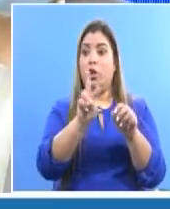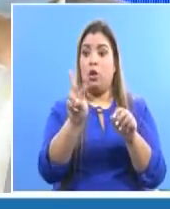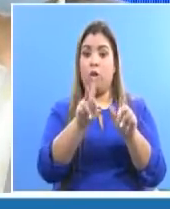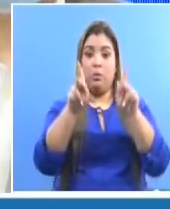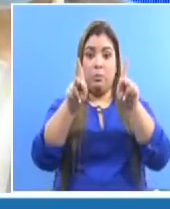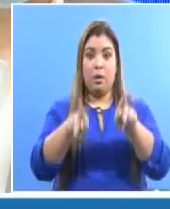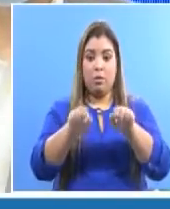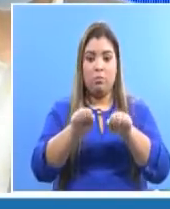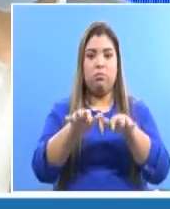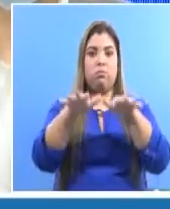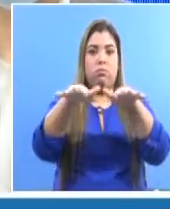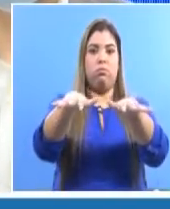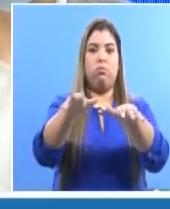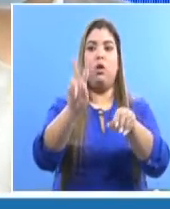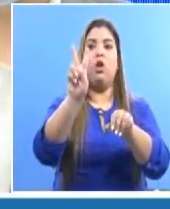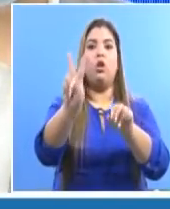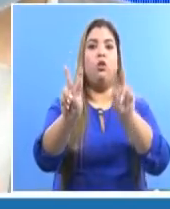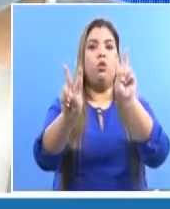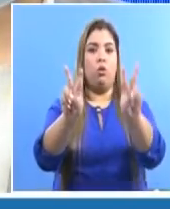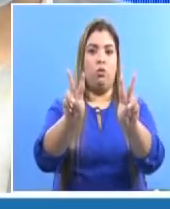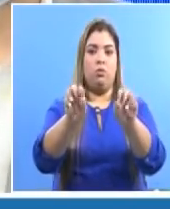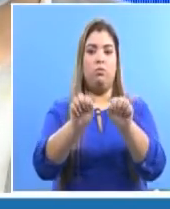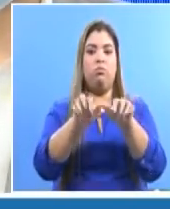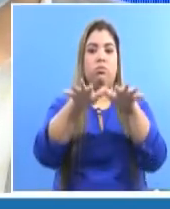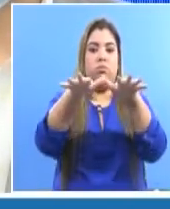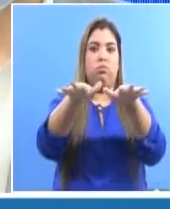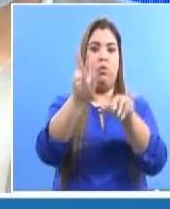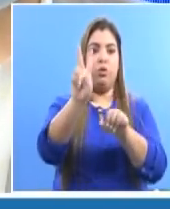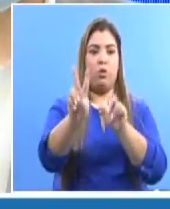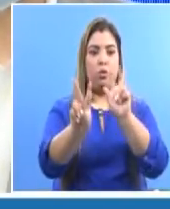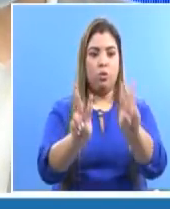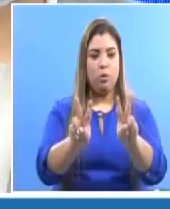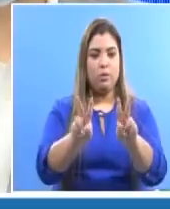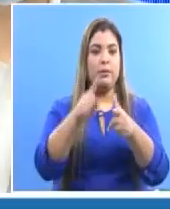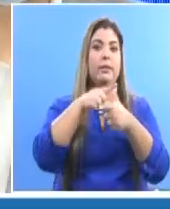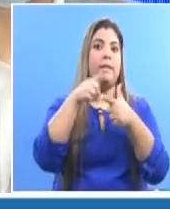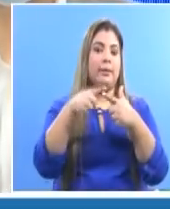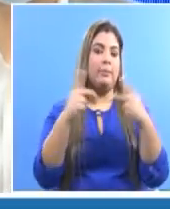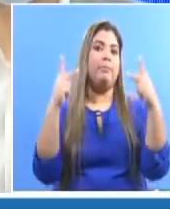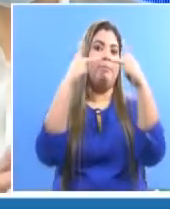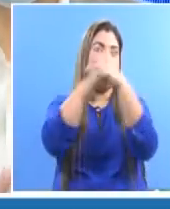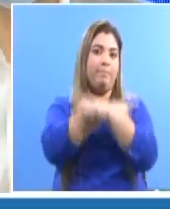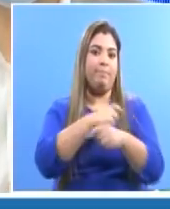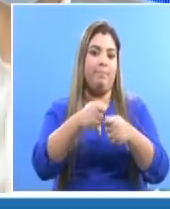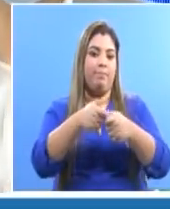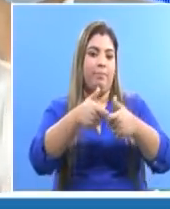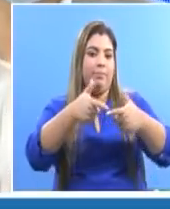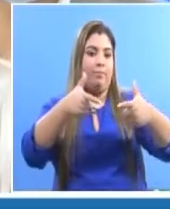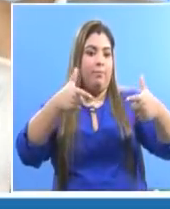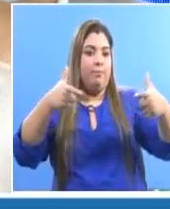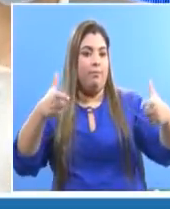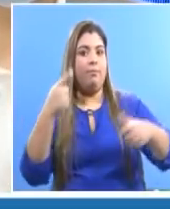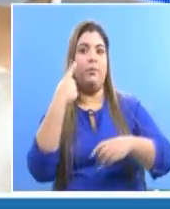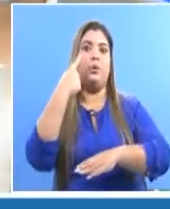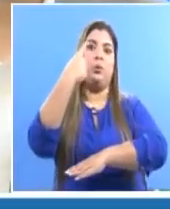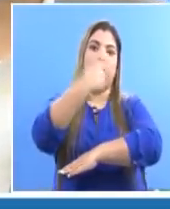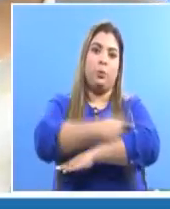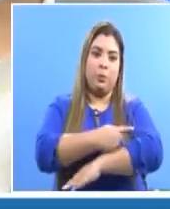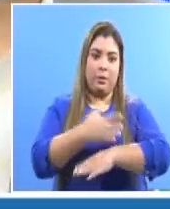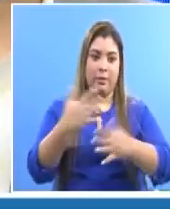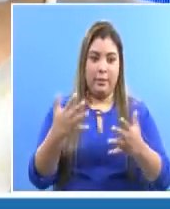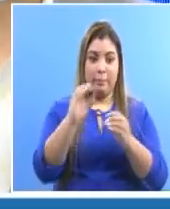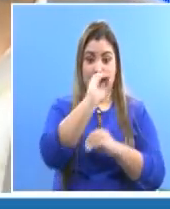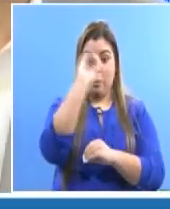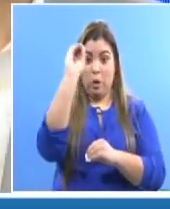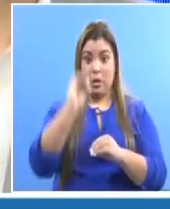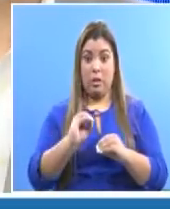al pasarla a 2 personas y que cada una de esas 2 personas que se contagia lo haga a otras 2, va a hacer que la tasa